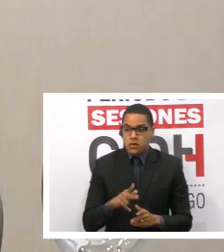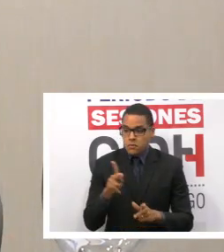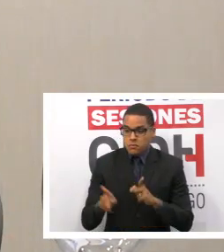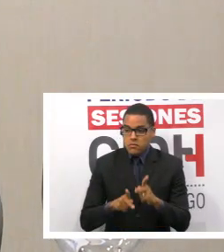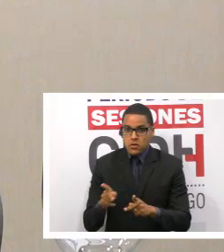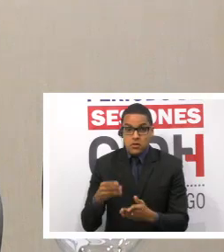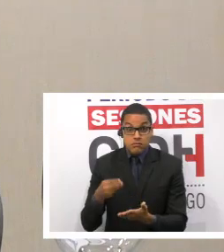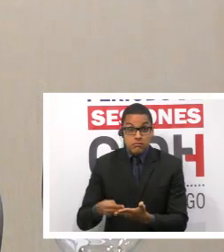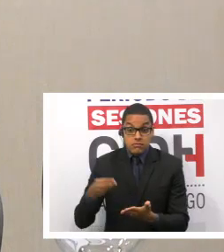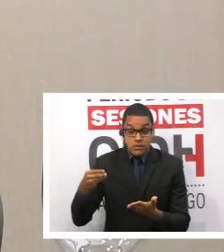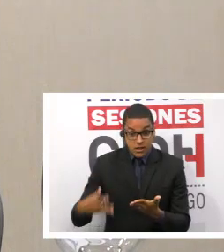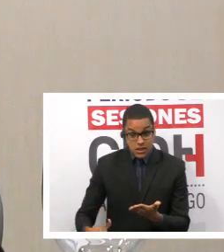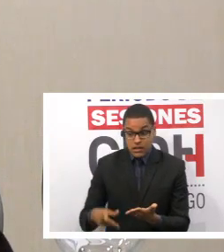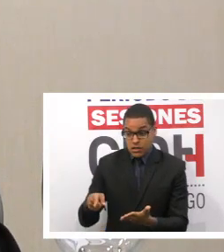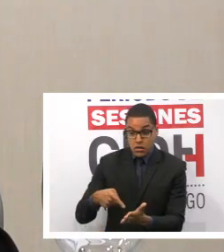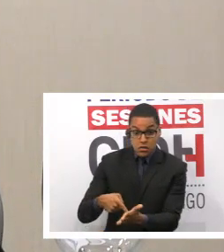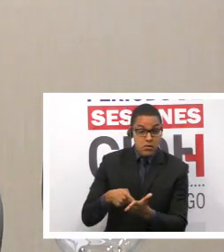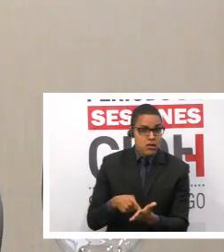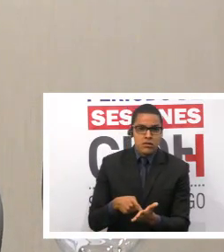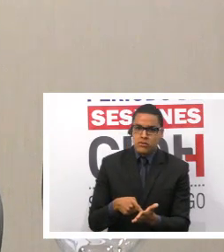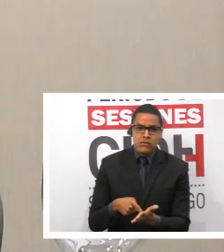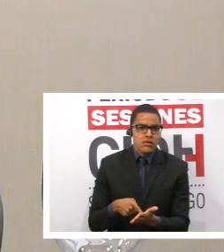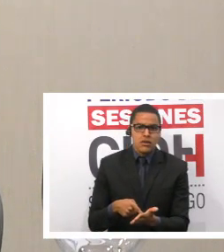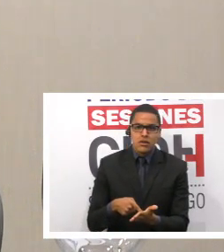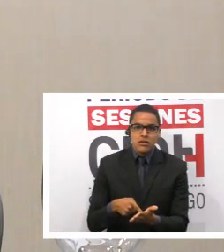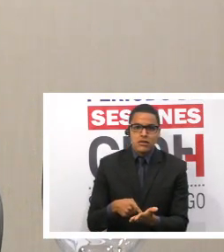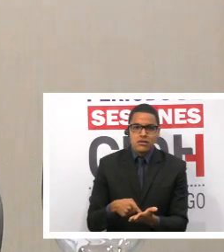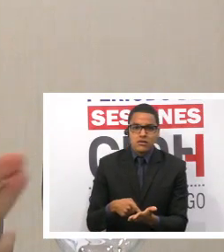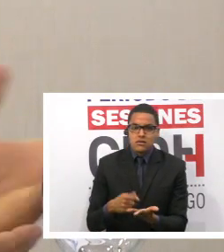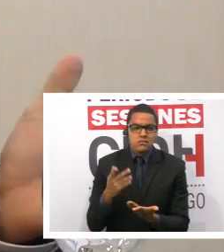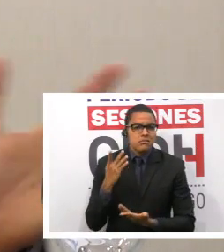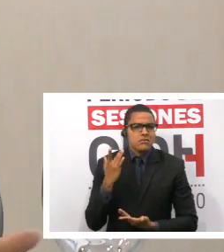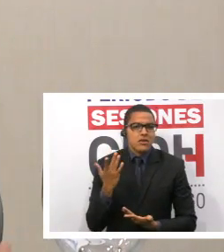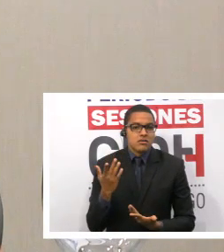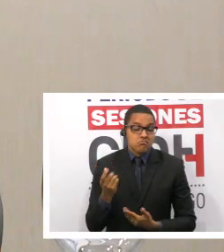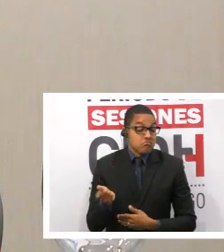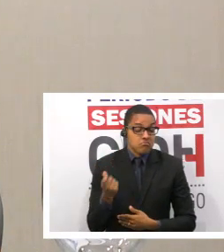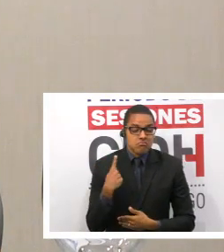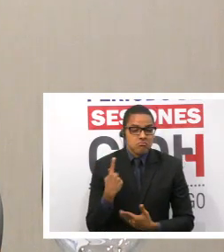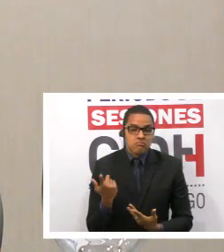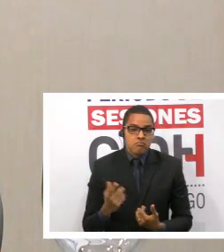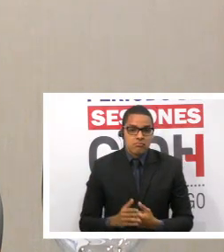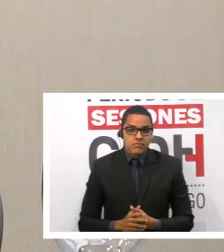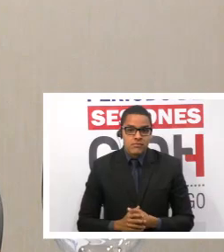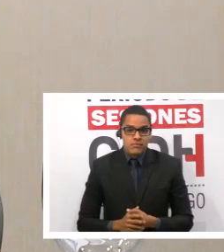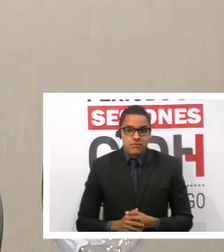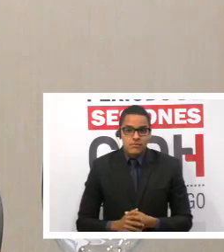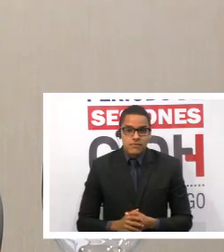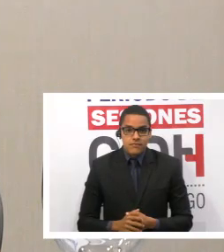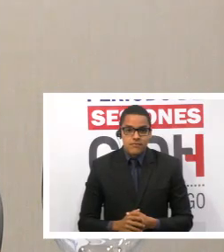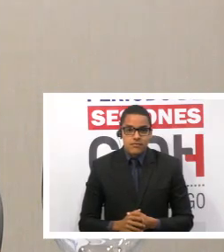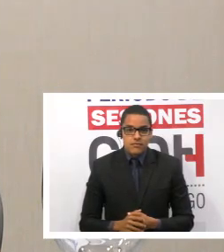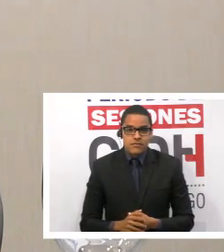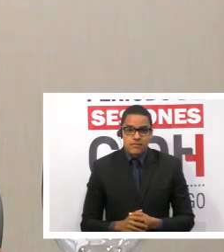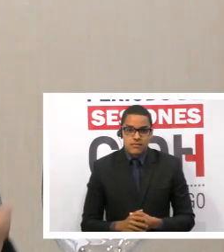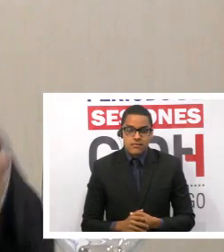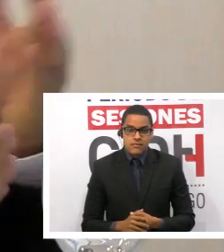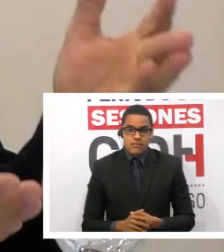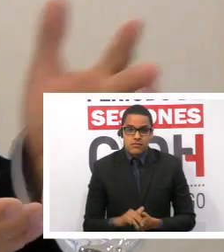sólo por último quisiera decirles que también tal vez un pedido es que los grupos derechos humanos de la comisión derechos humanos